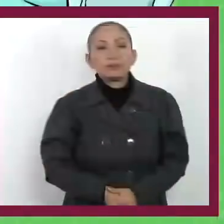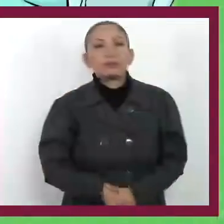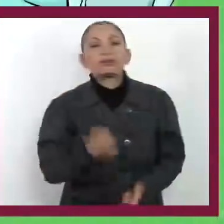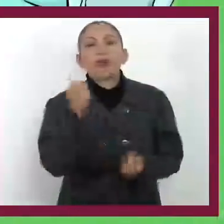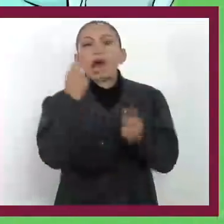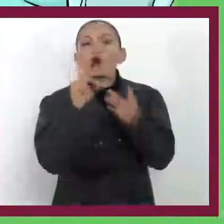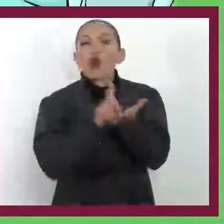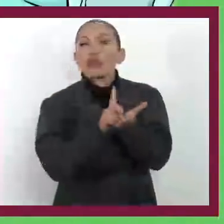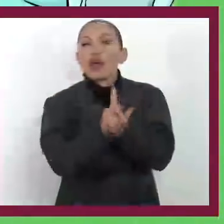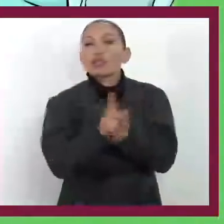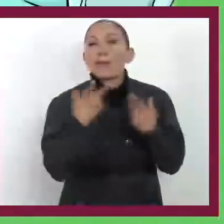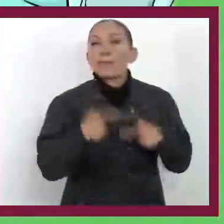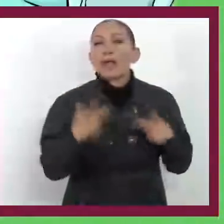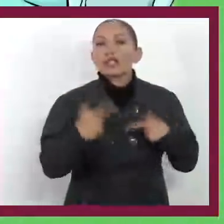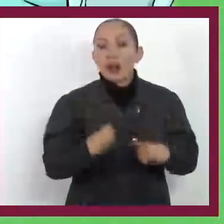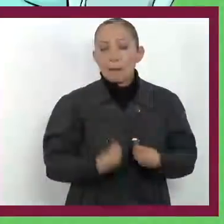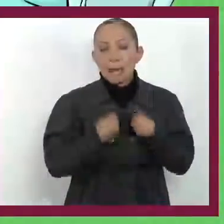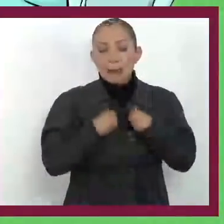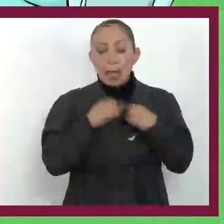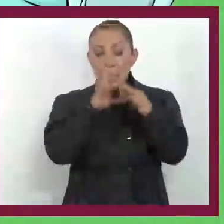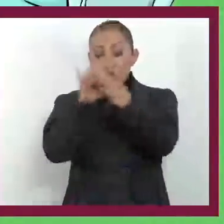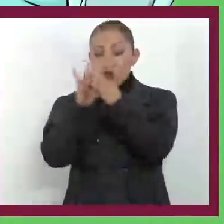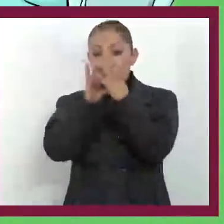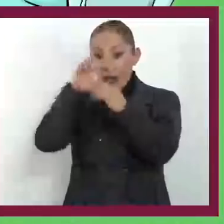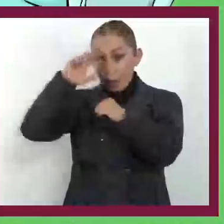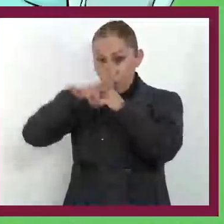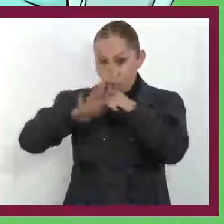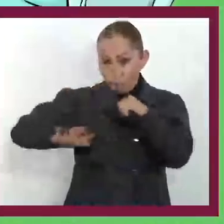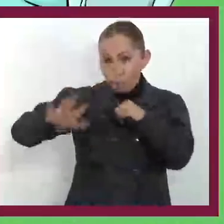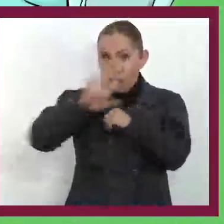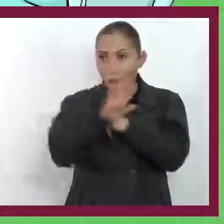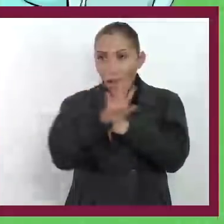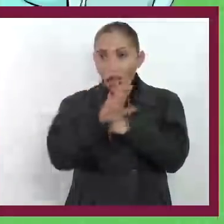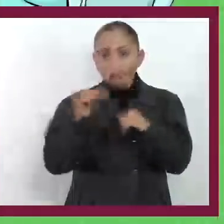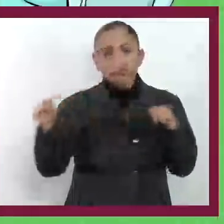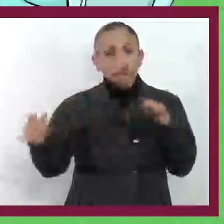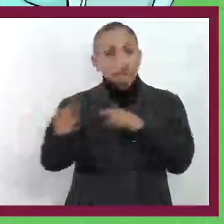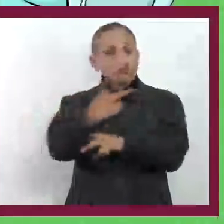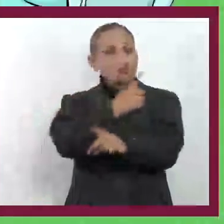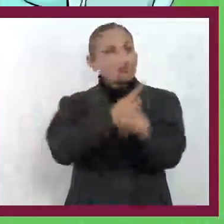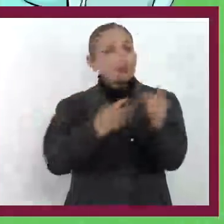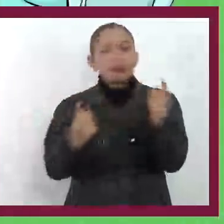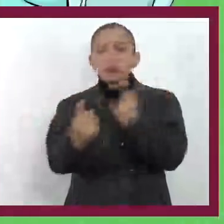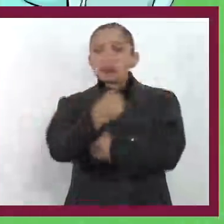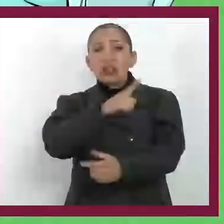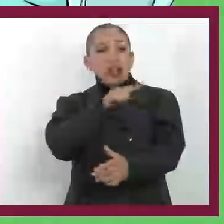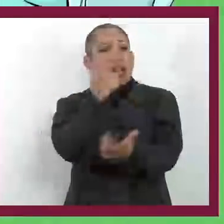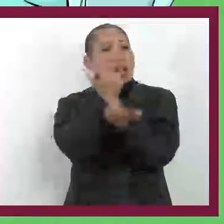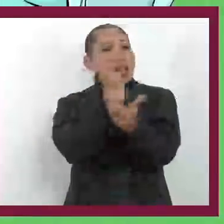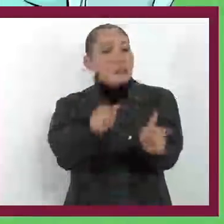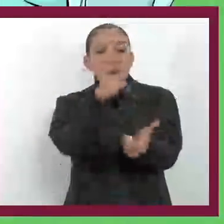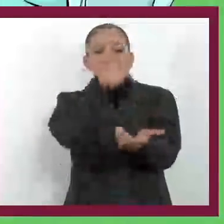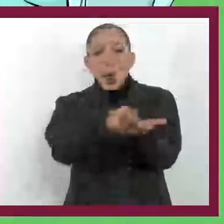Algunos de los derechos de los ciudadanos de la Unión son circular y residir libremente en el territorio de los Estados